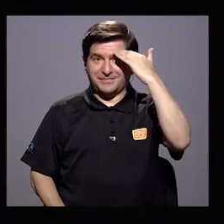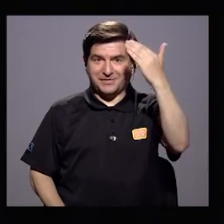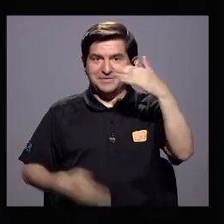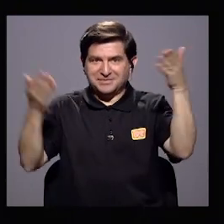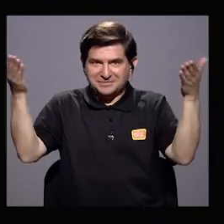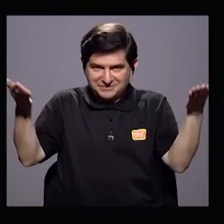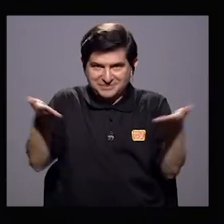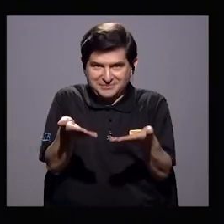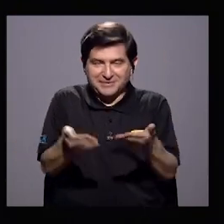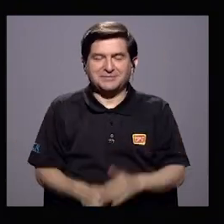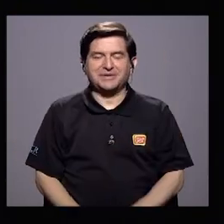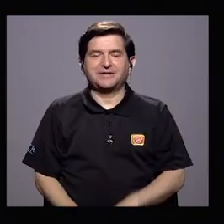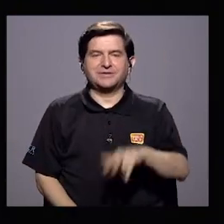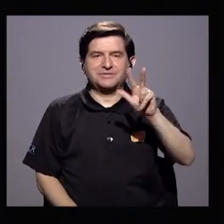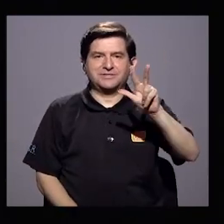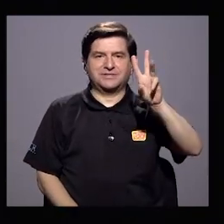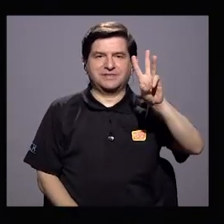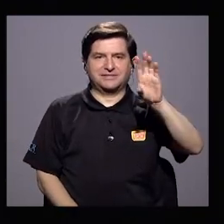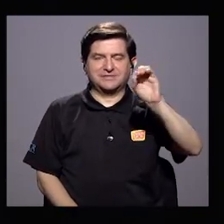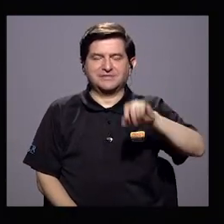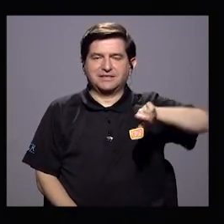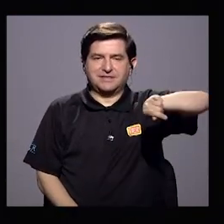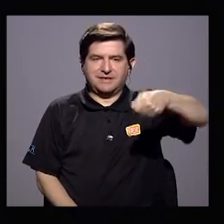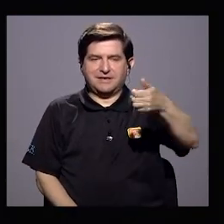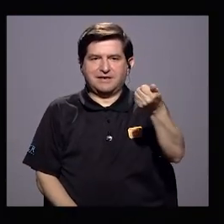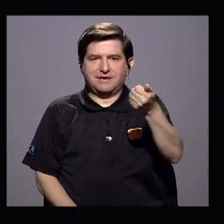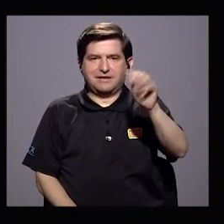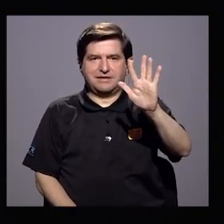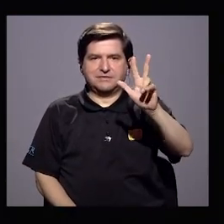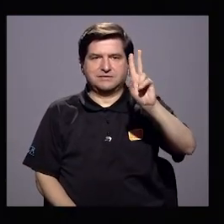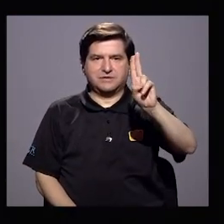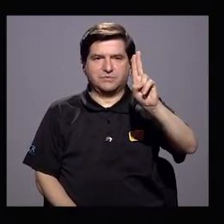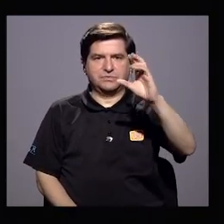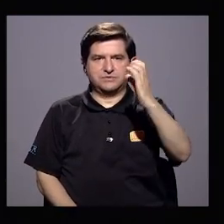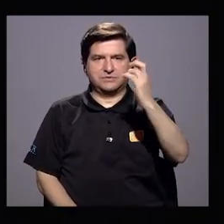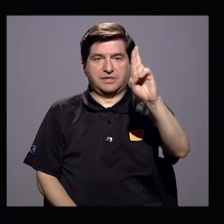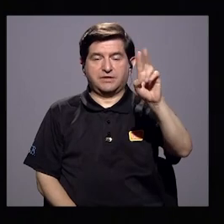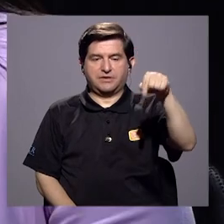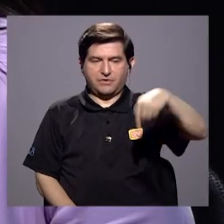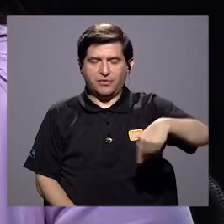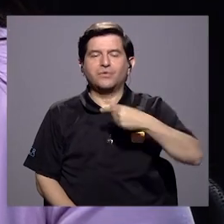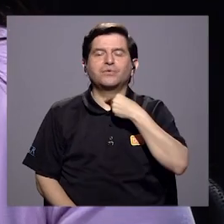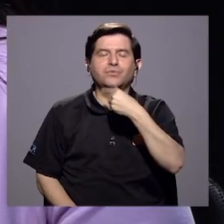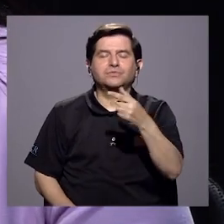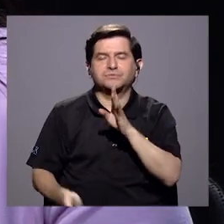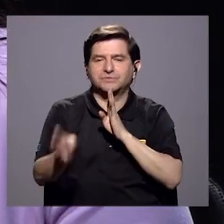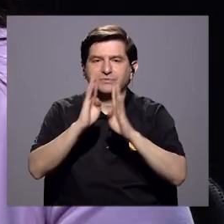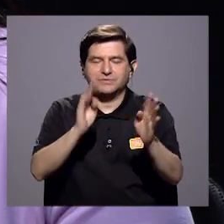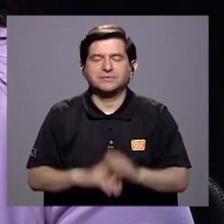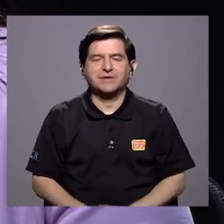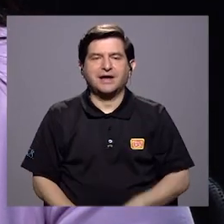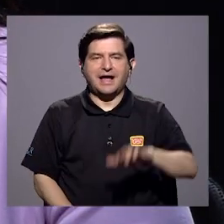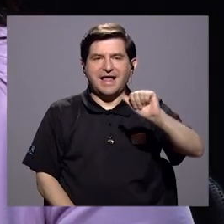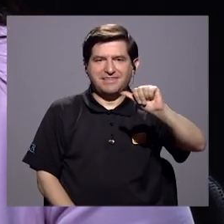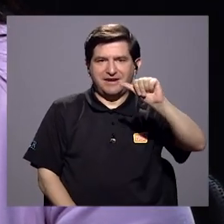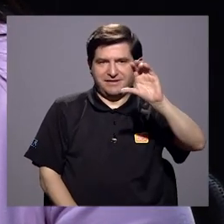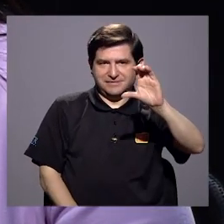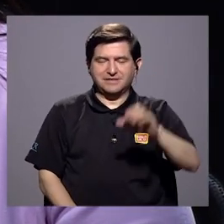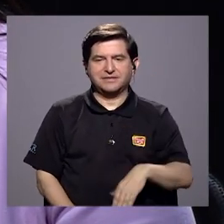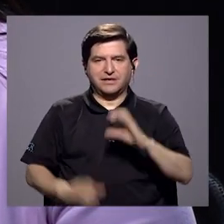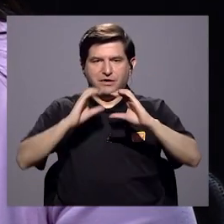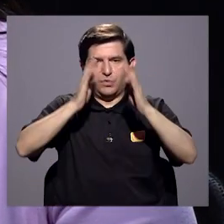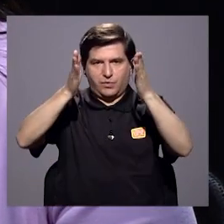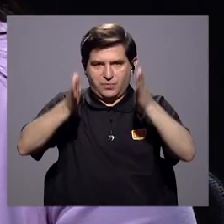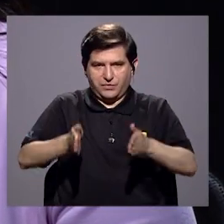Hola, bienvenidos y bienvenidas acá a 360 en el Canal 15 Universidad de Costa Rica. Hoy tengo el gusto de conversar con doña Andrea Centeno,